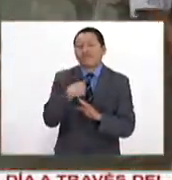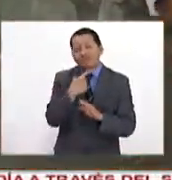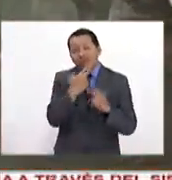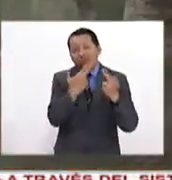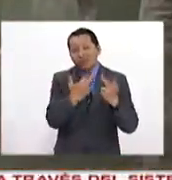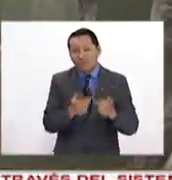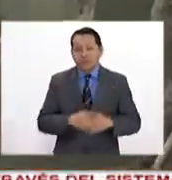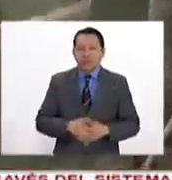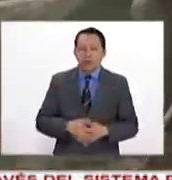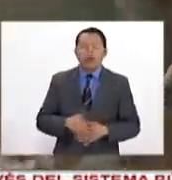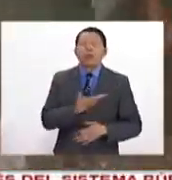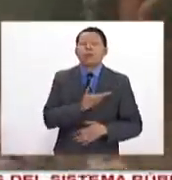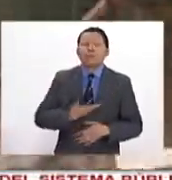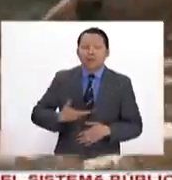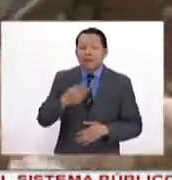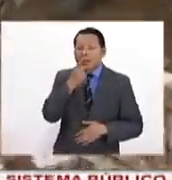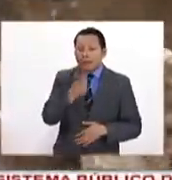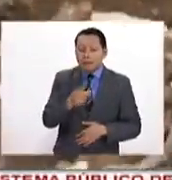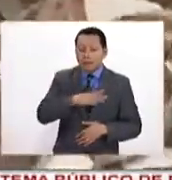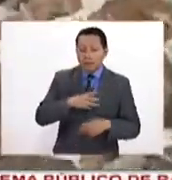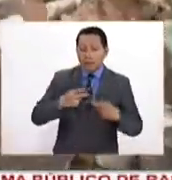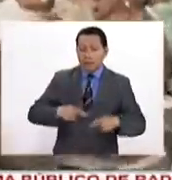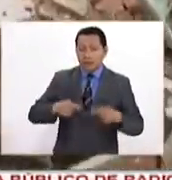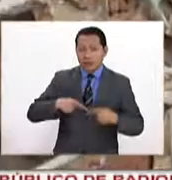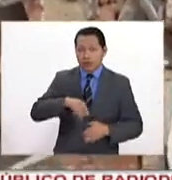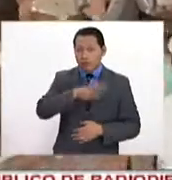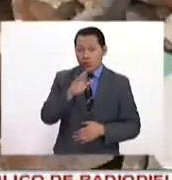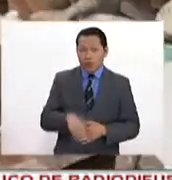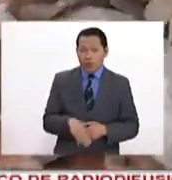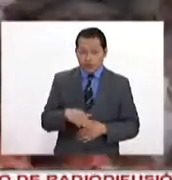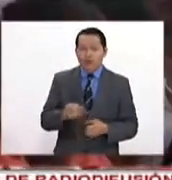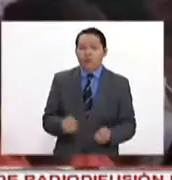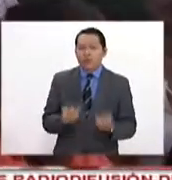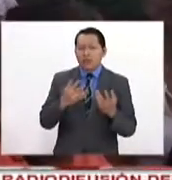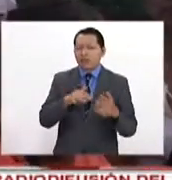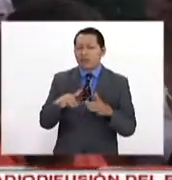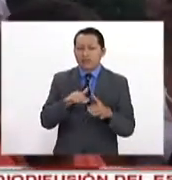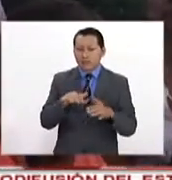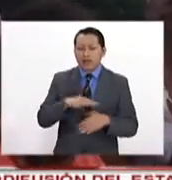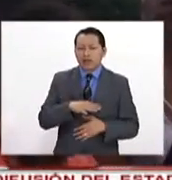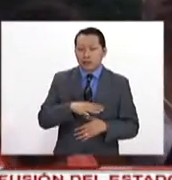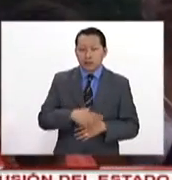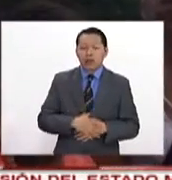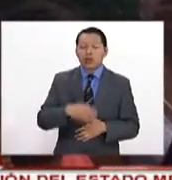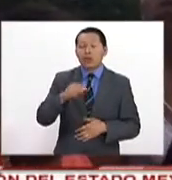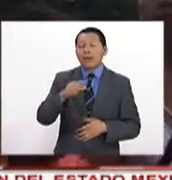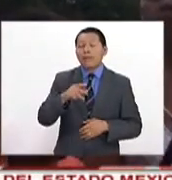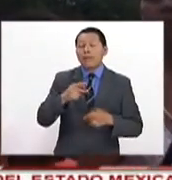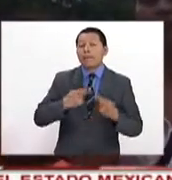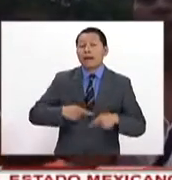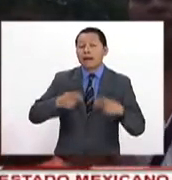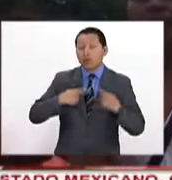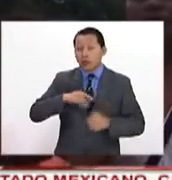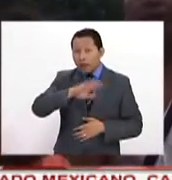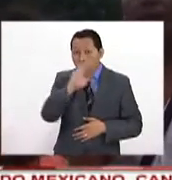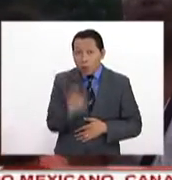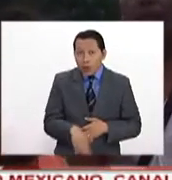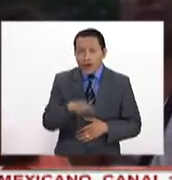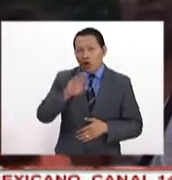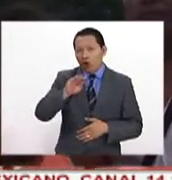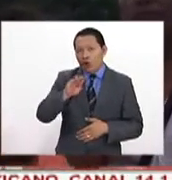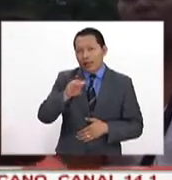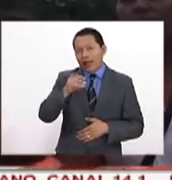El presidente actualizó las cifras de personas que perdieron la vida con el sismo. 96 personas hasta este momento en